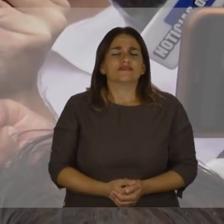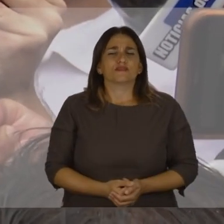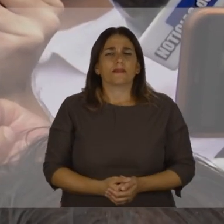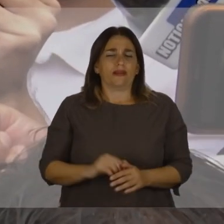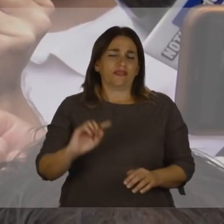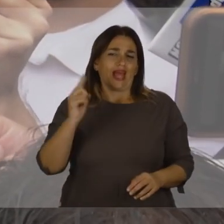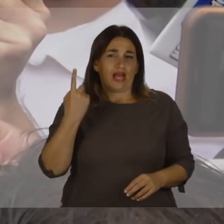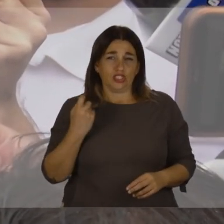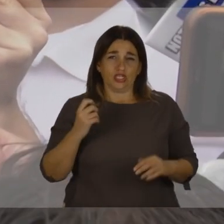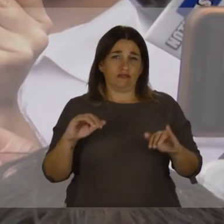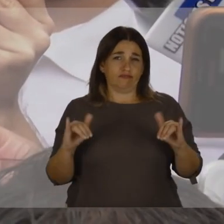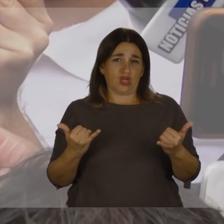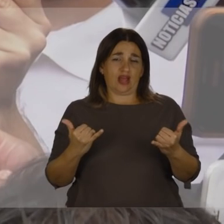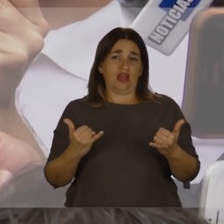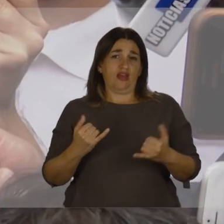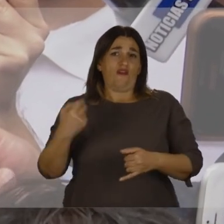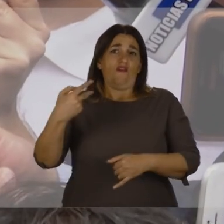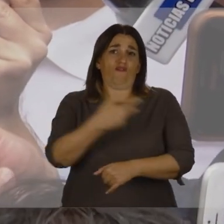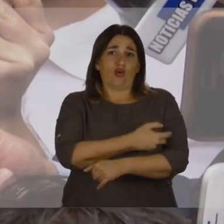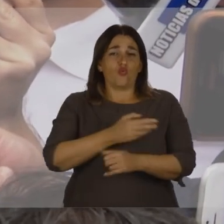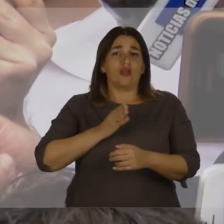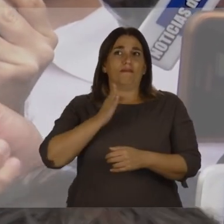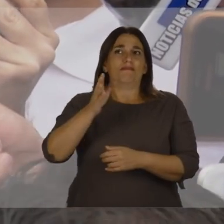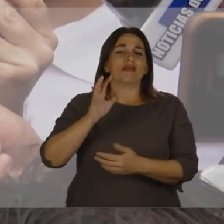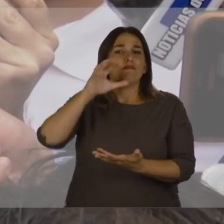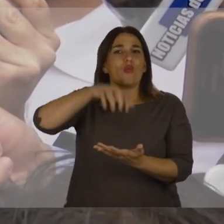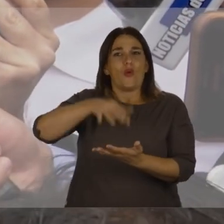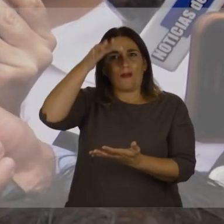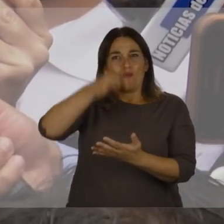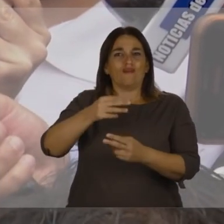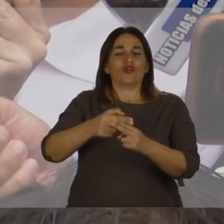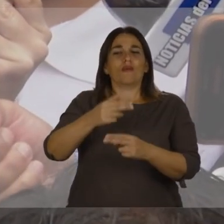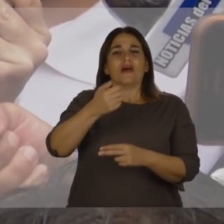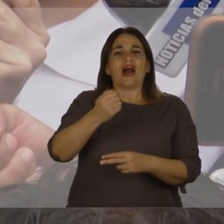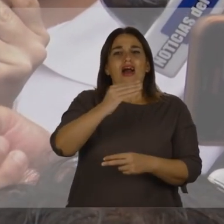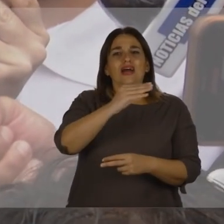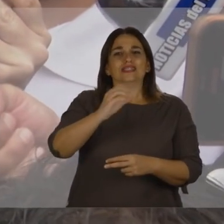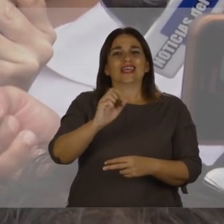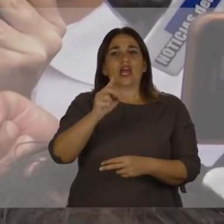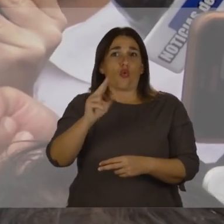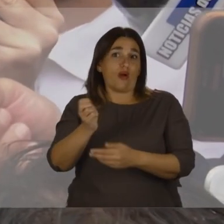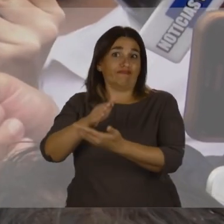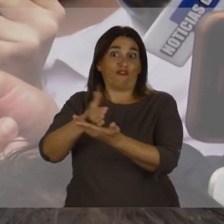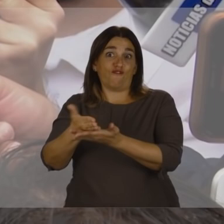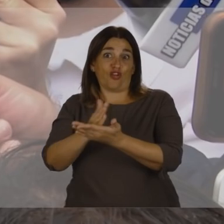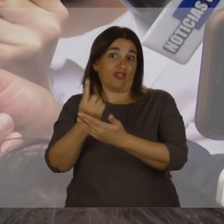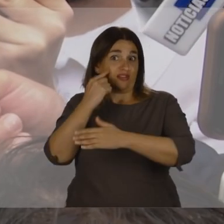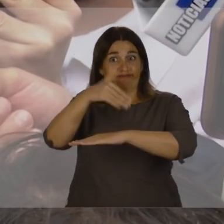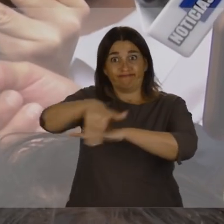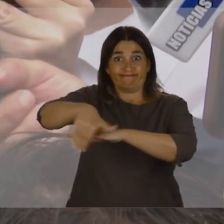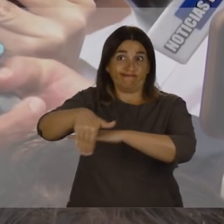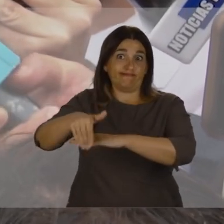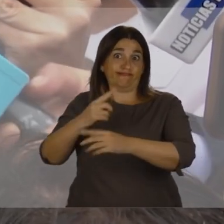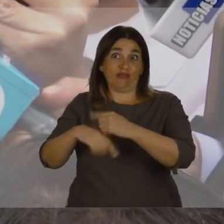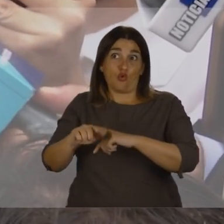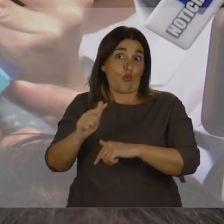Ayer dispusimos que se vaya a vacunar a Ceguá. Es la única frontera seca